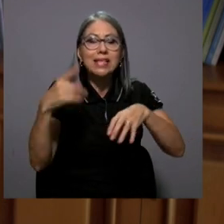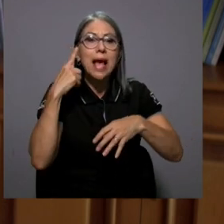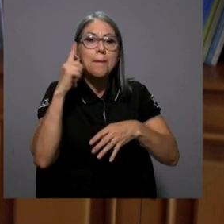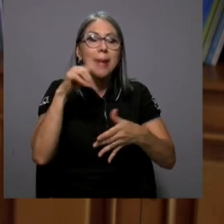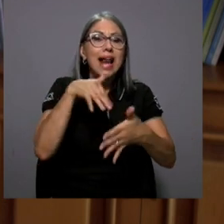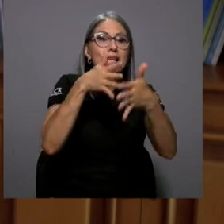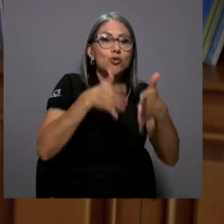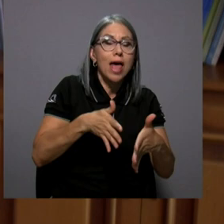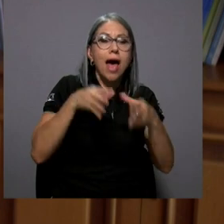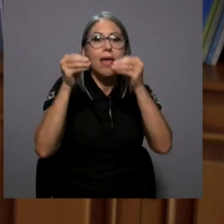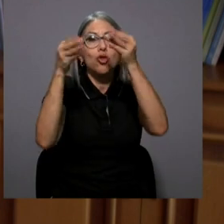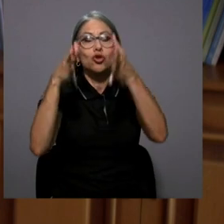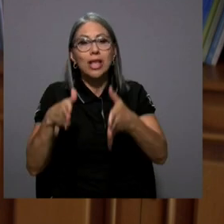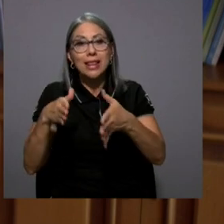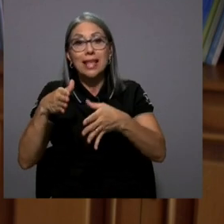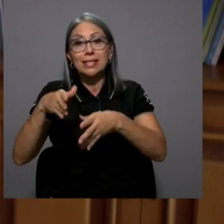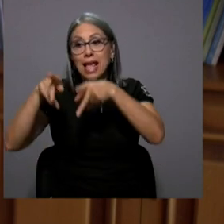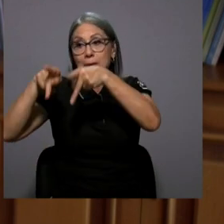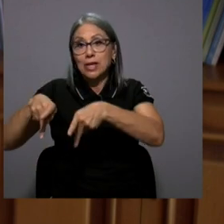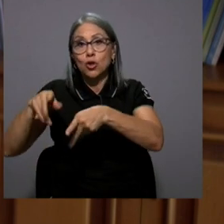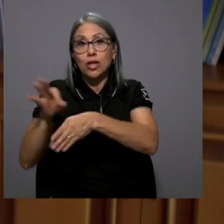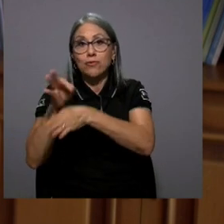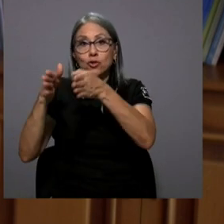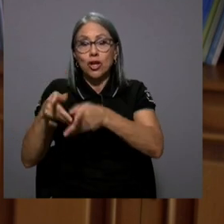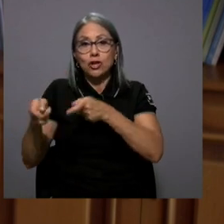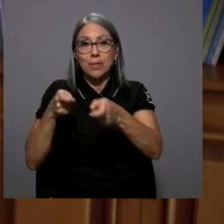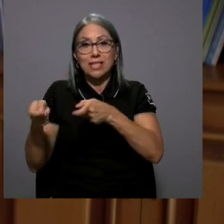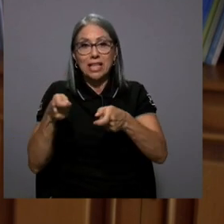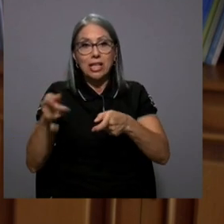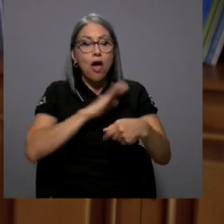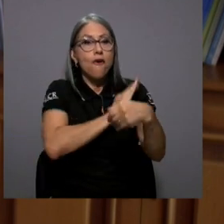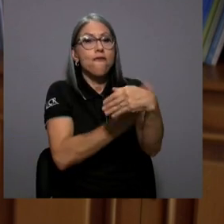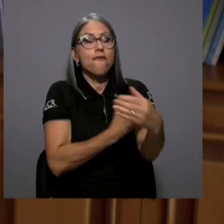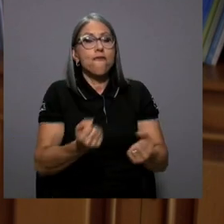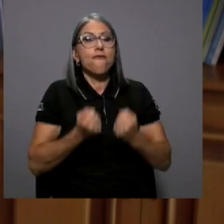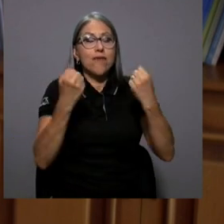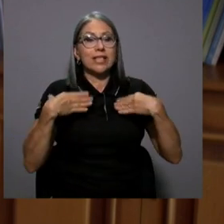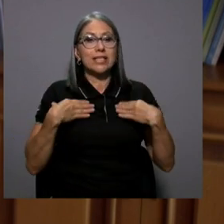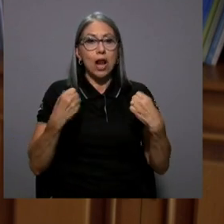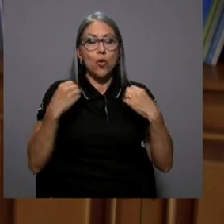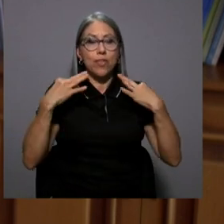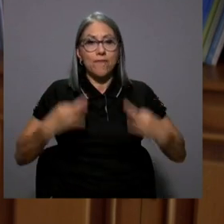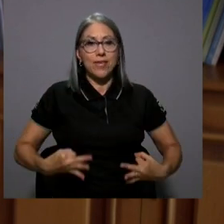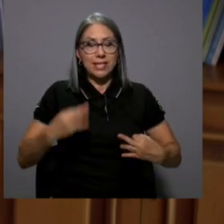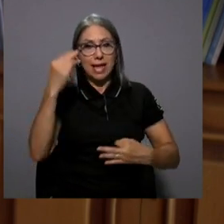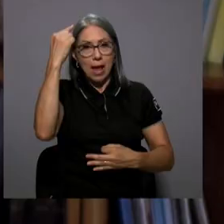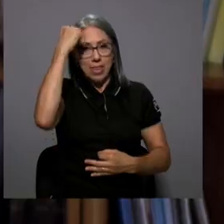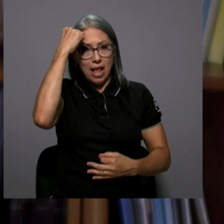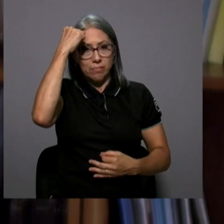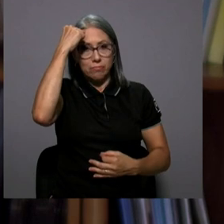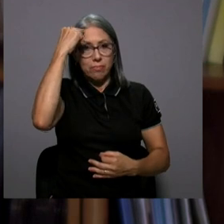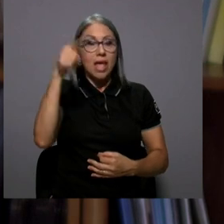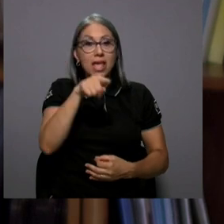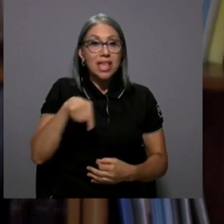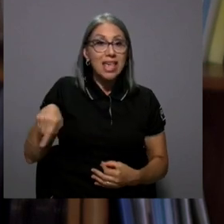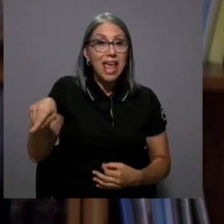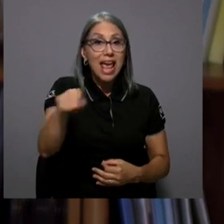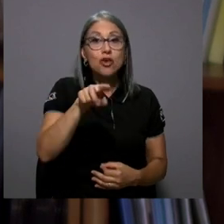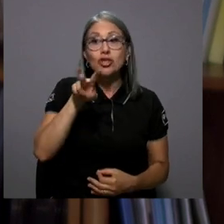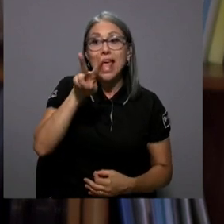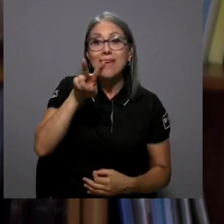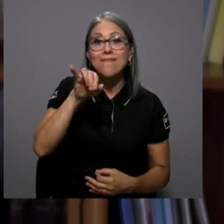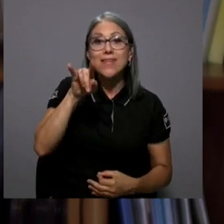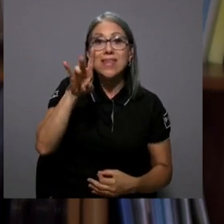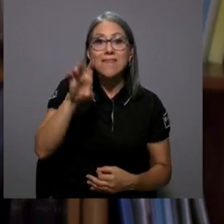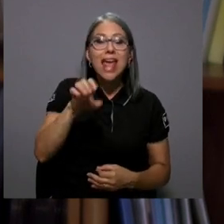que estudiantes, docentes y personal administrativo fortalezcan su salud física y mental y que encuentren en la